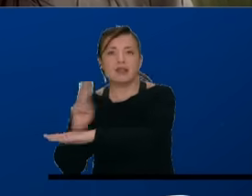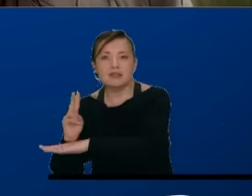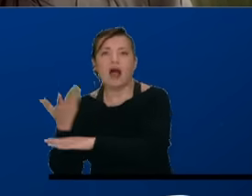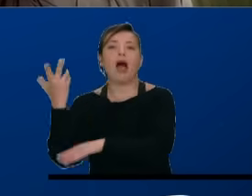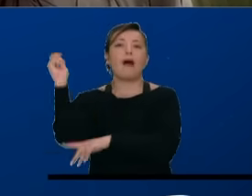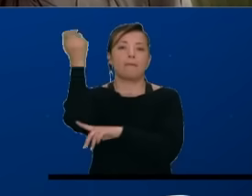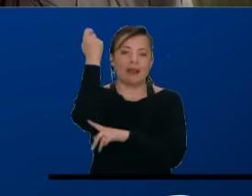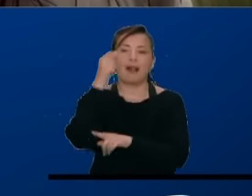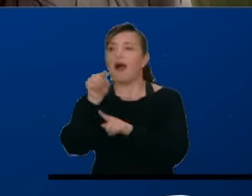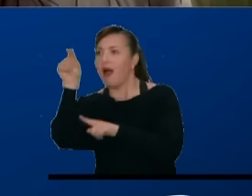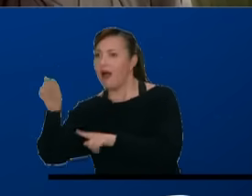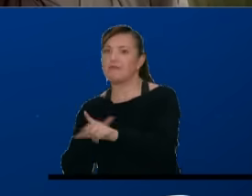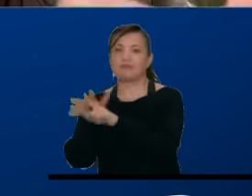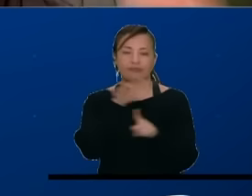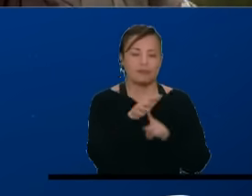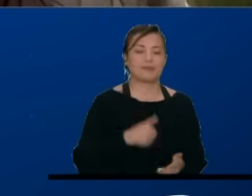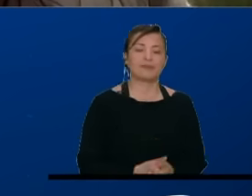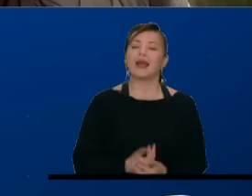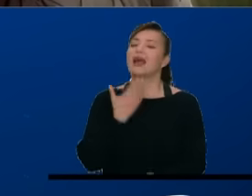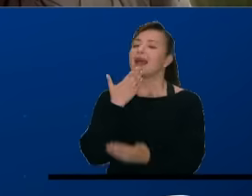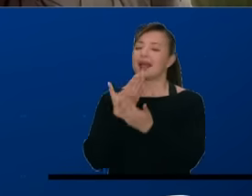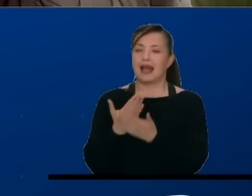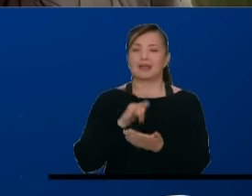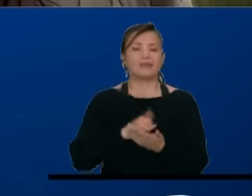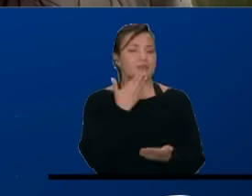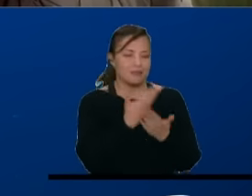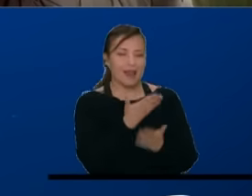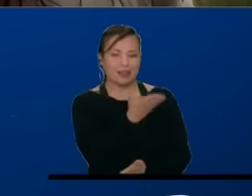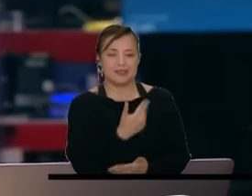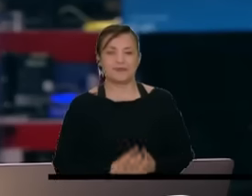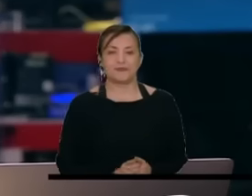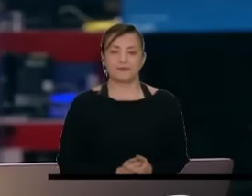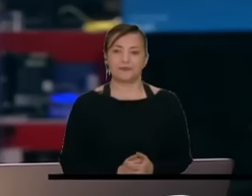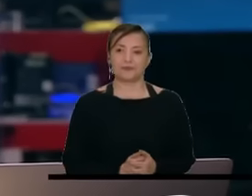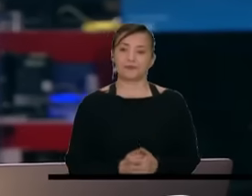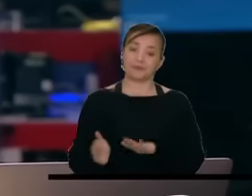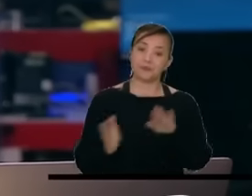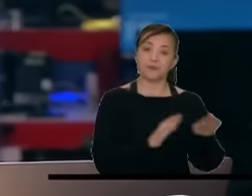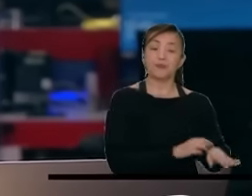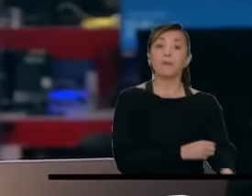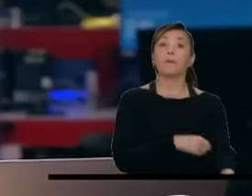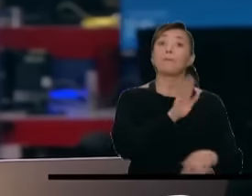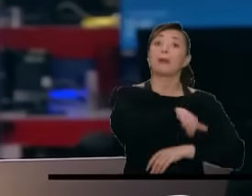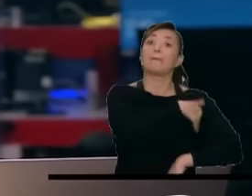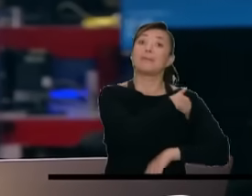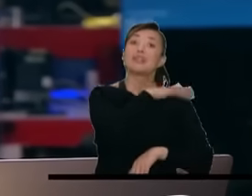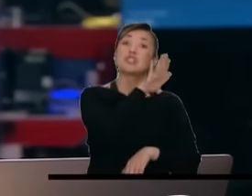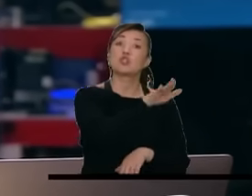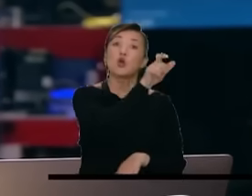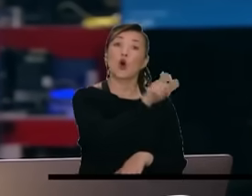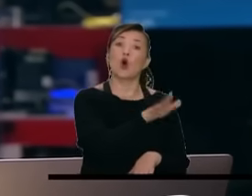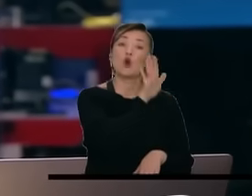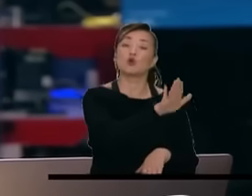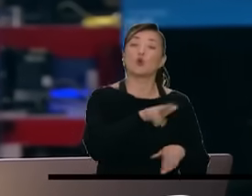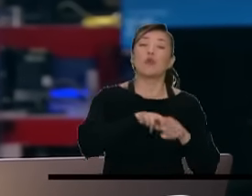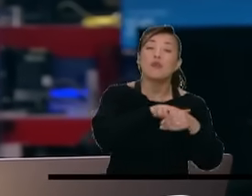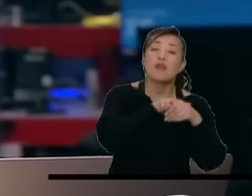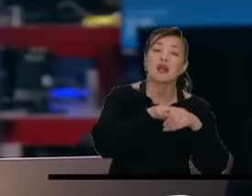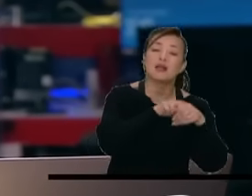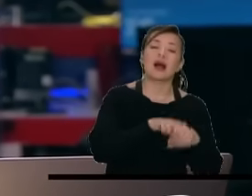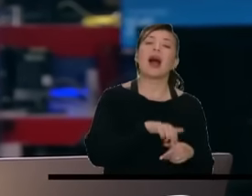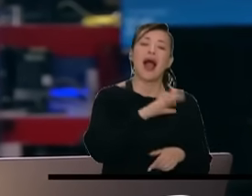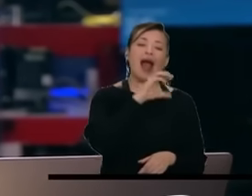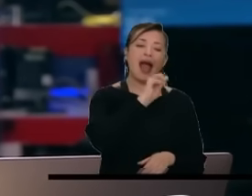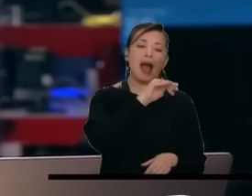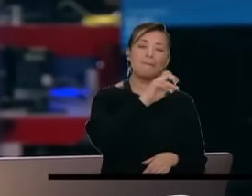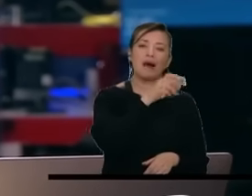Gracias, gobernador. A usted muchas gracias. Y a propósito, el ministro de Transporte, William Camargo, se refirió a la situación por la caída del